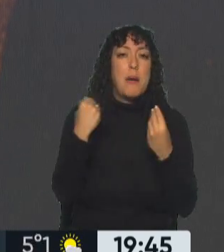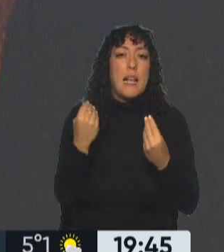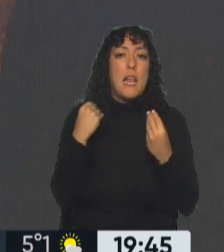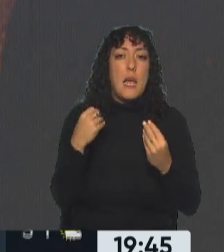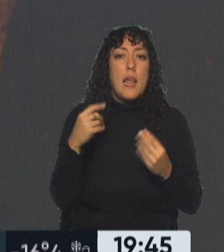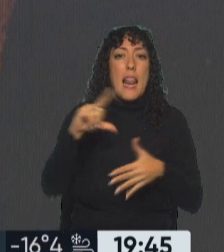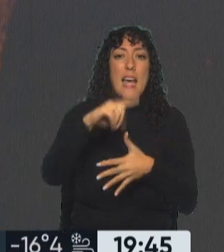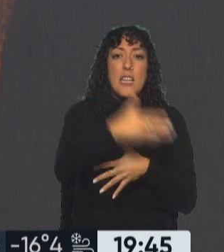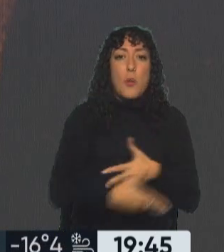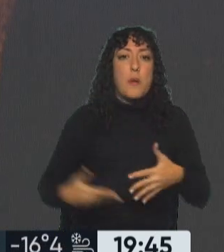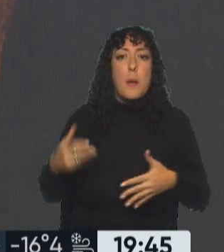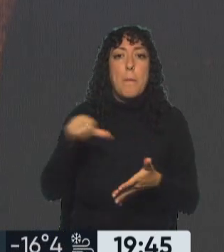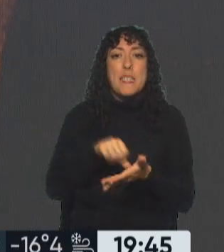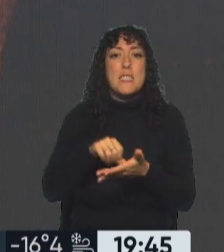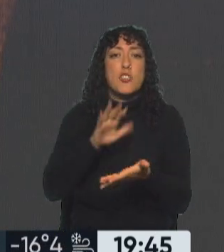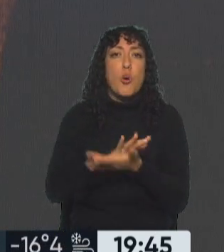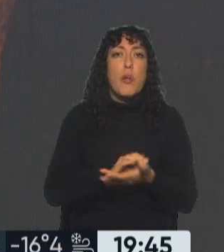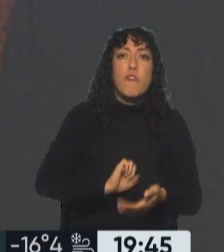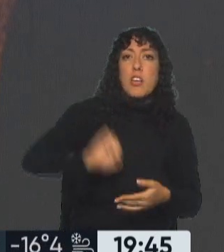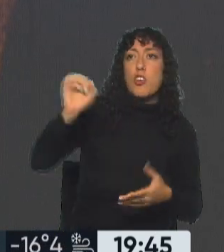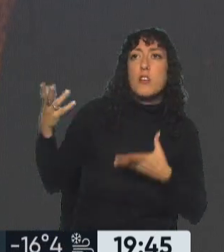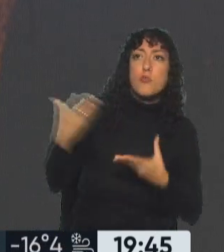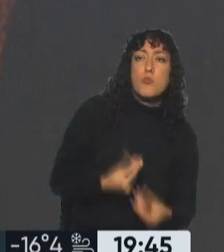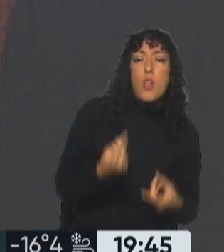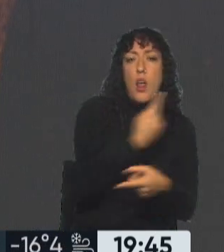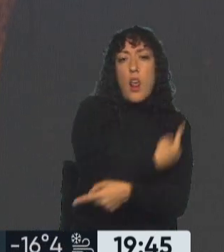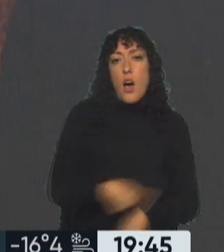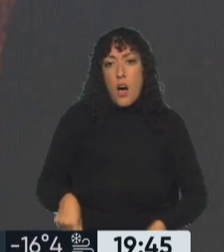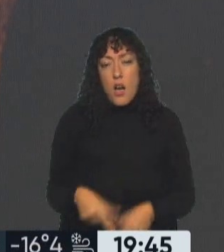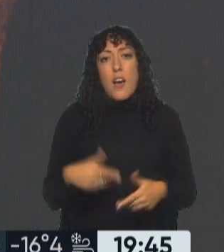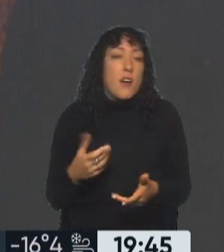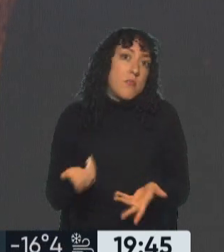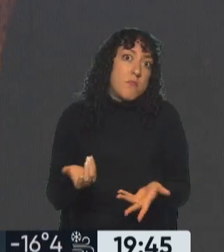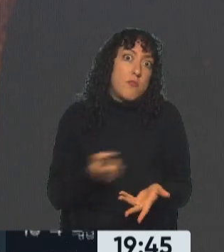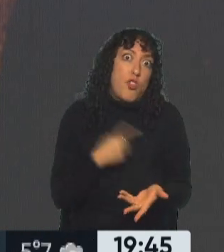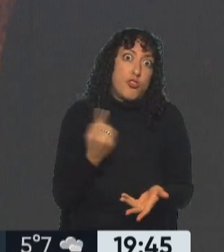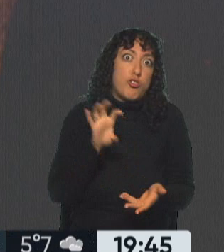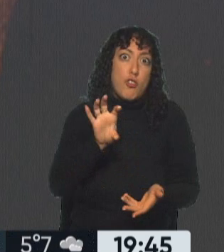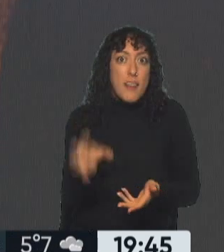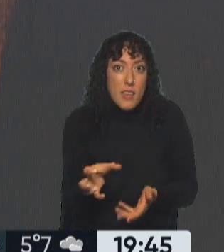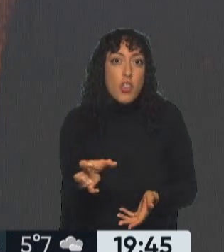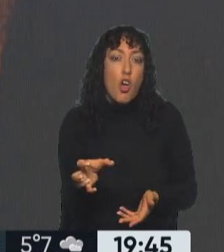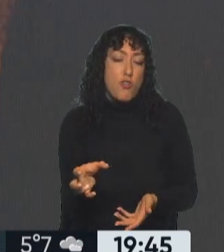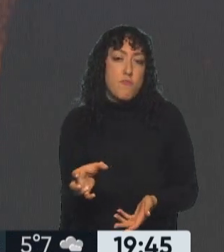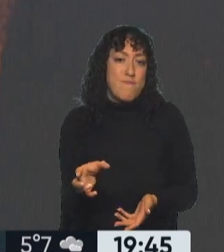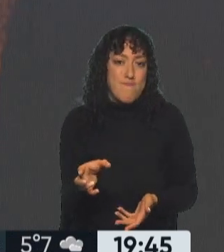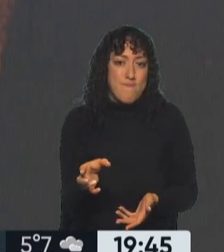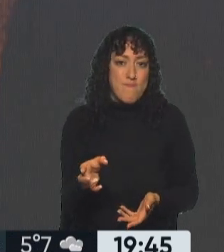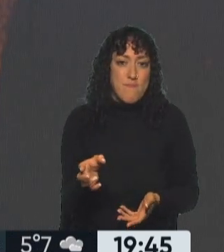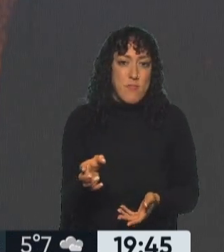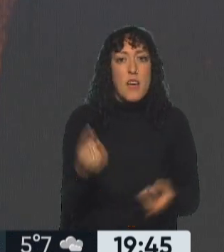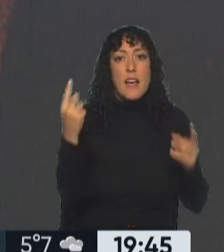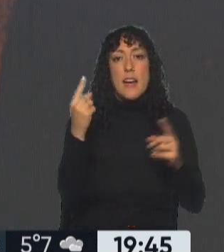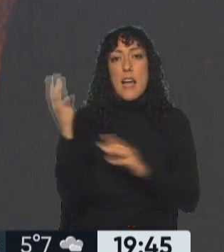los países de la América Latina qué pueden hacer con la inflación, qué pueden... Bueno, claramente nosotros como región somos una región que maneja